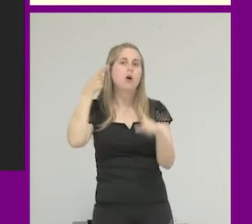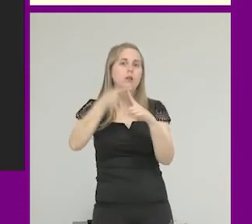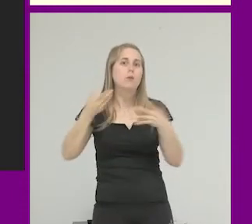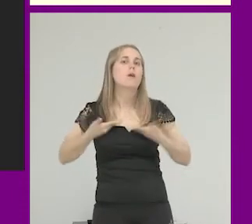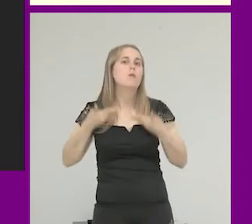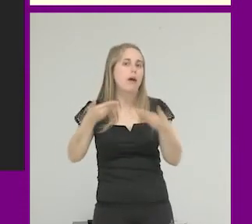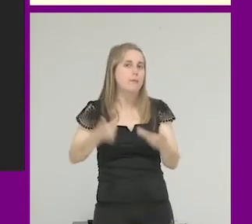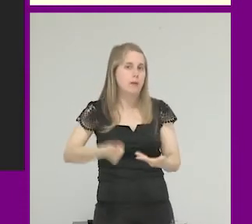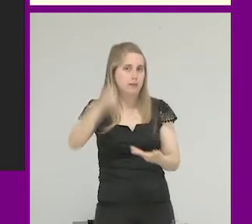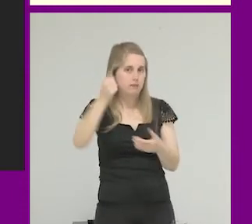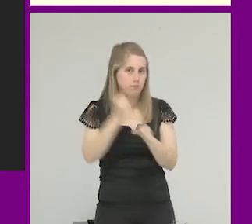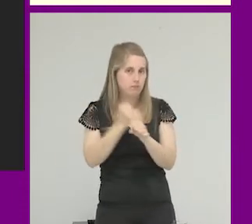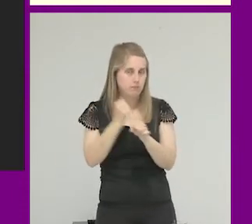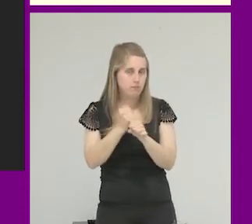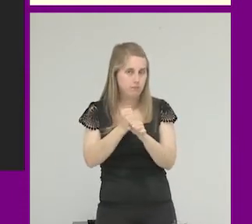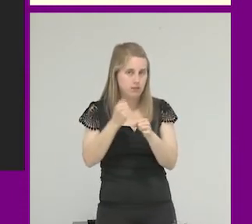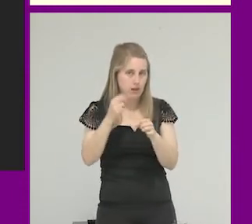lan,